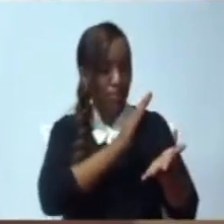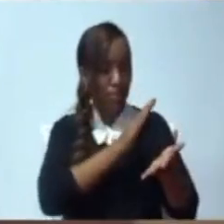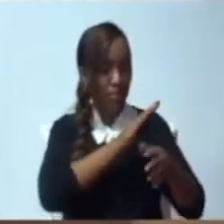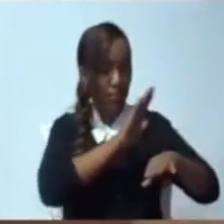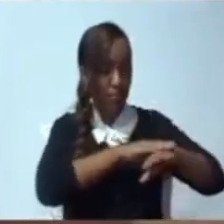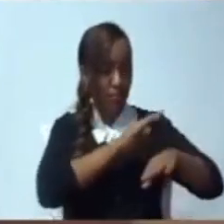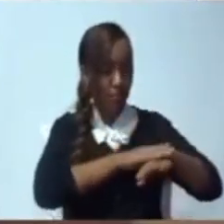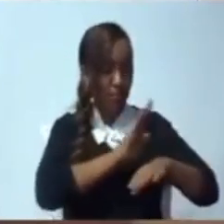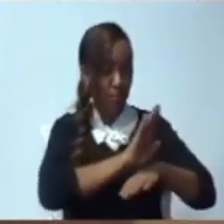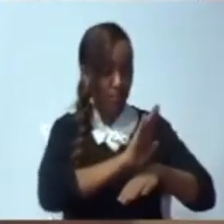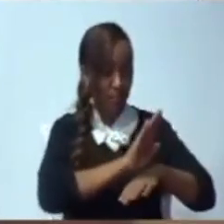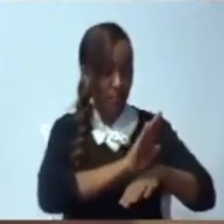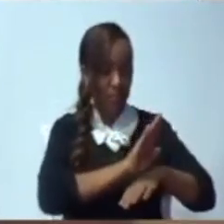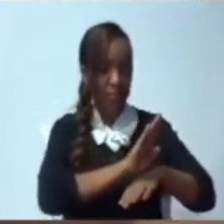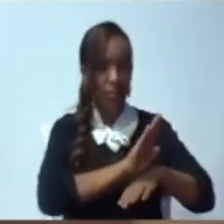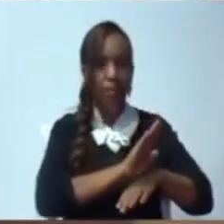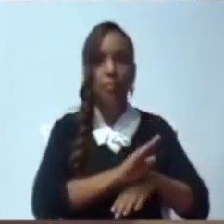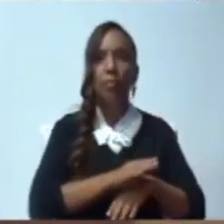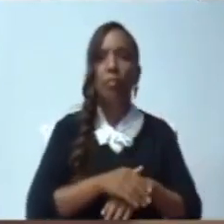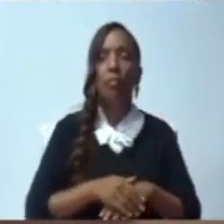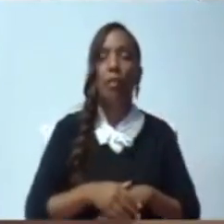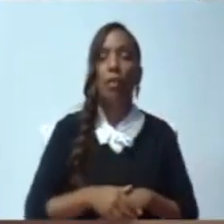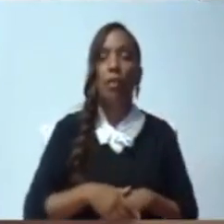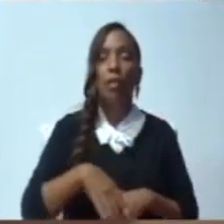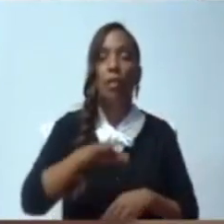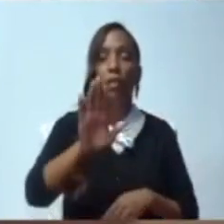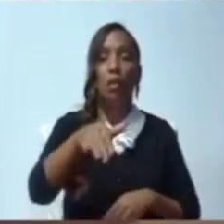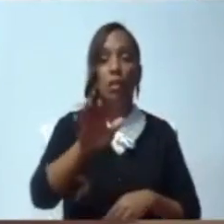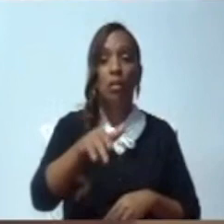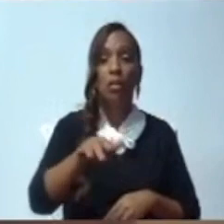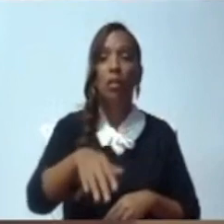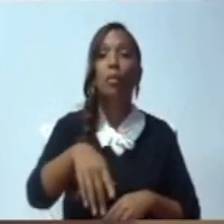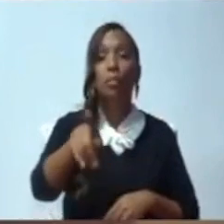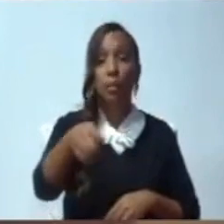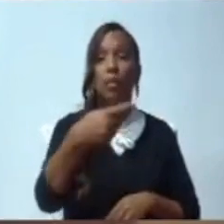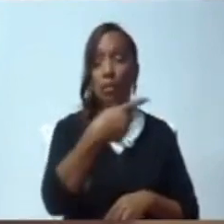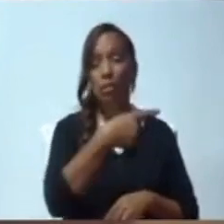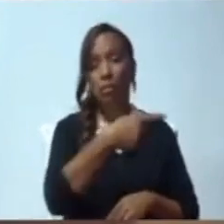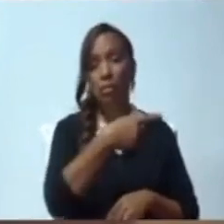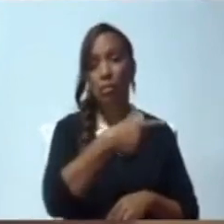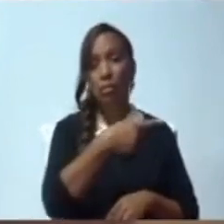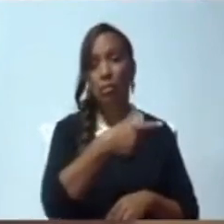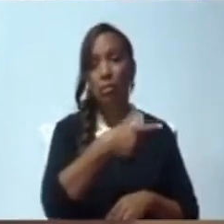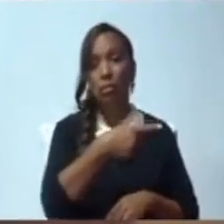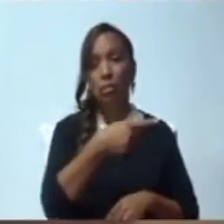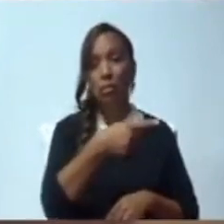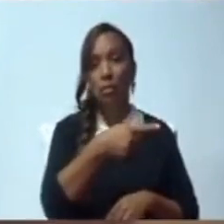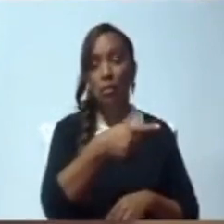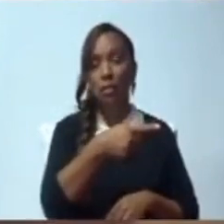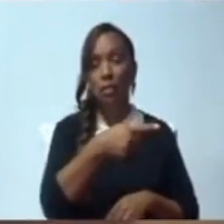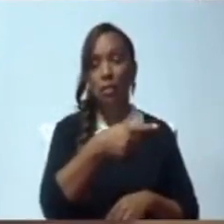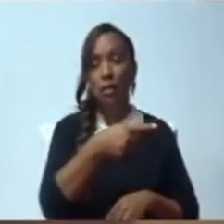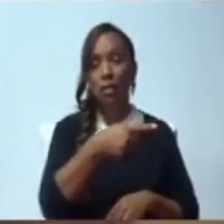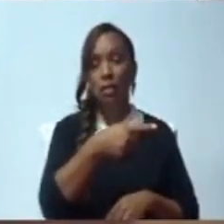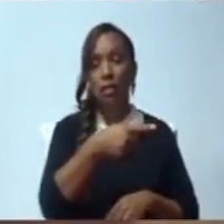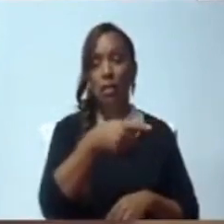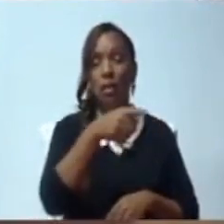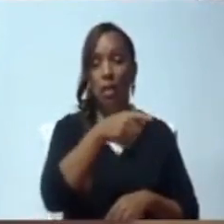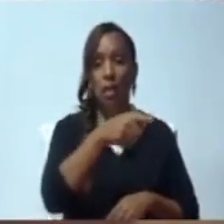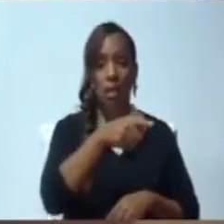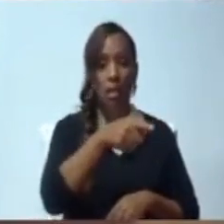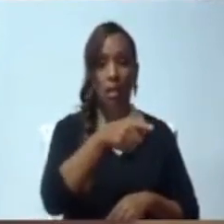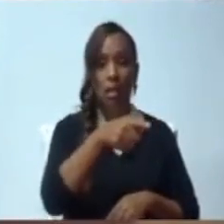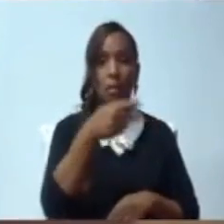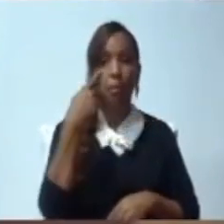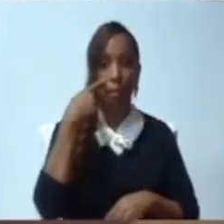Otro miembro del comité político, profesor, mire. Es un miembro del comité político que está metido ahí en la bancada ajena. Mírelo para